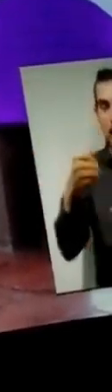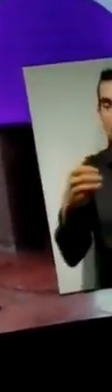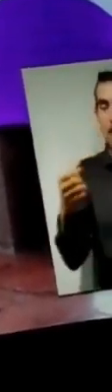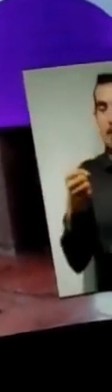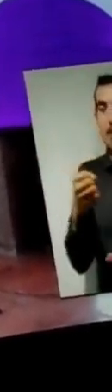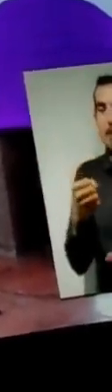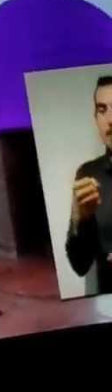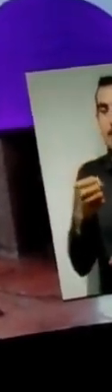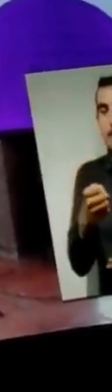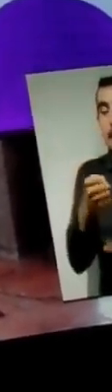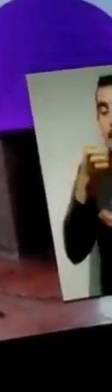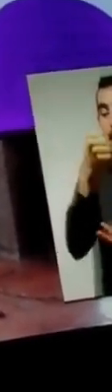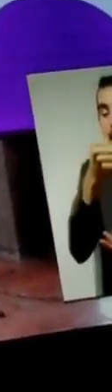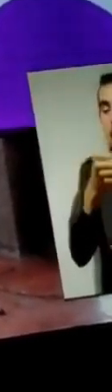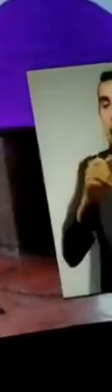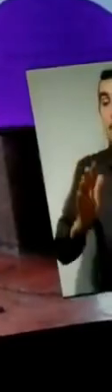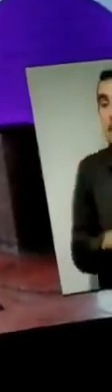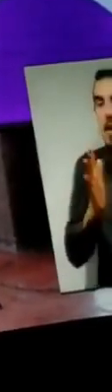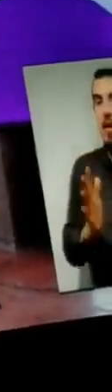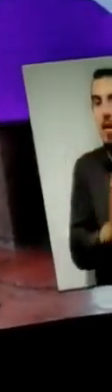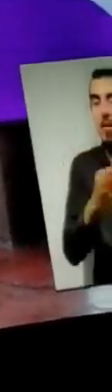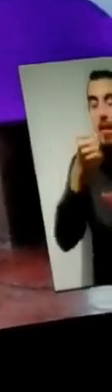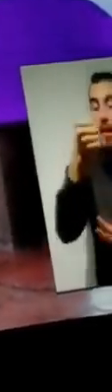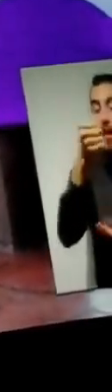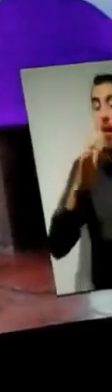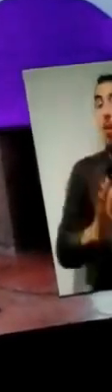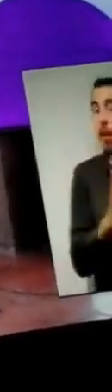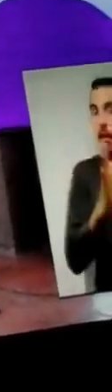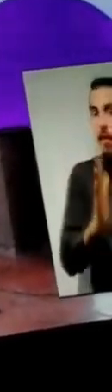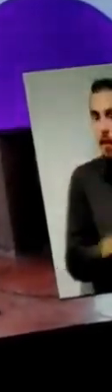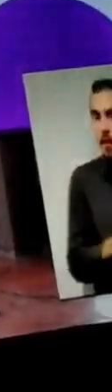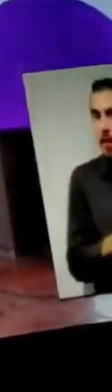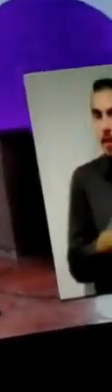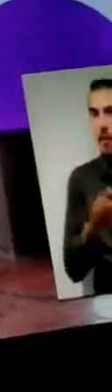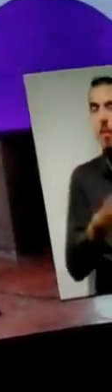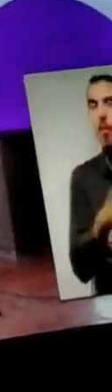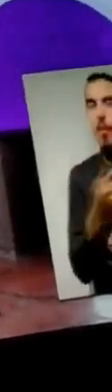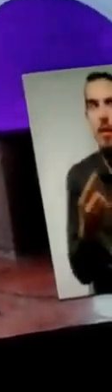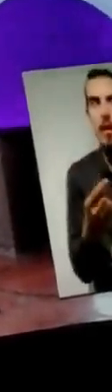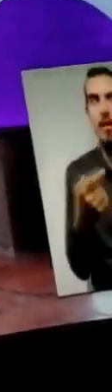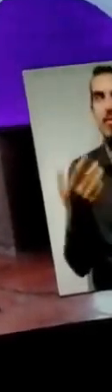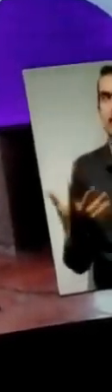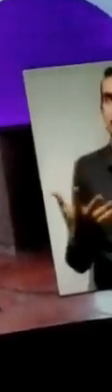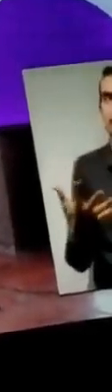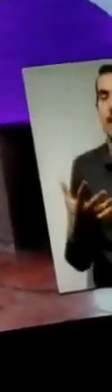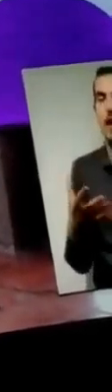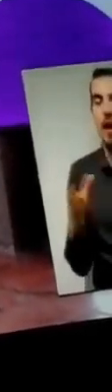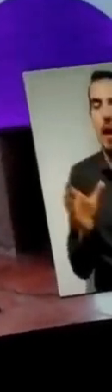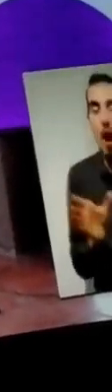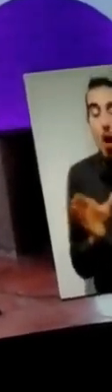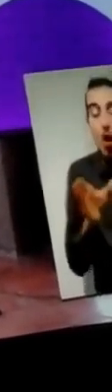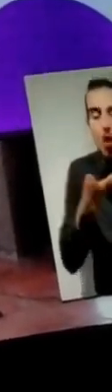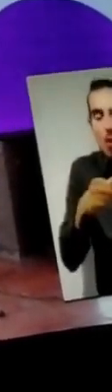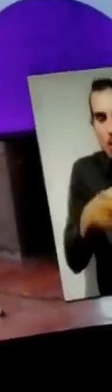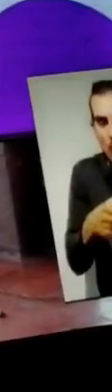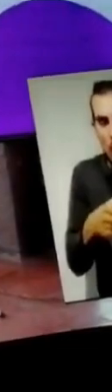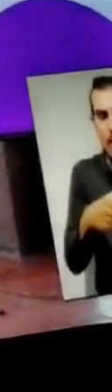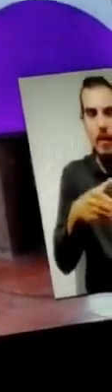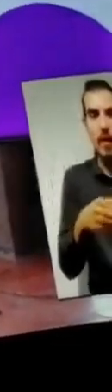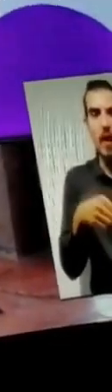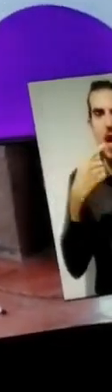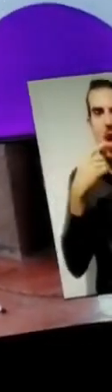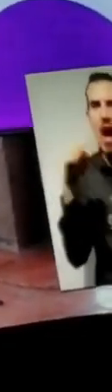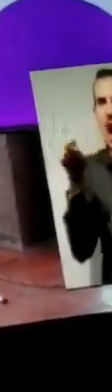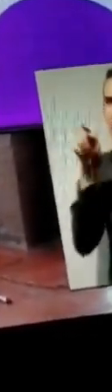muy importante, porque pues bueno, es como en sí la misma comunidad nos dice sus necesidades, ¿no?